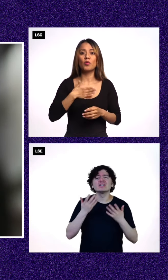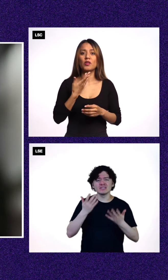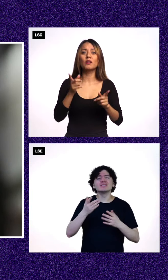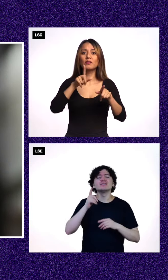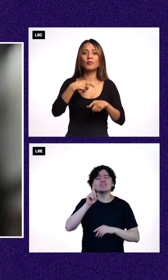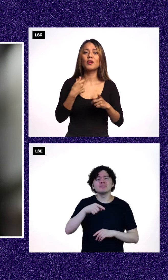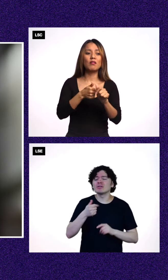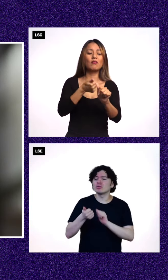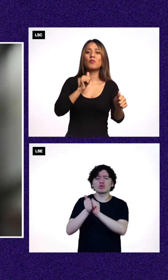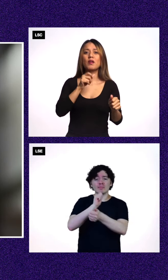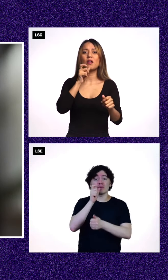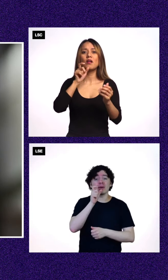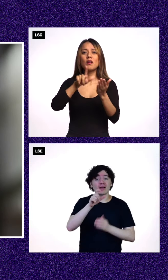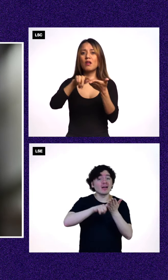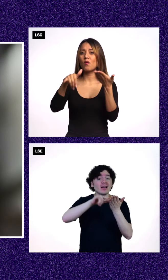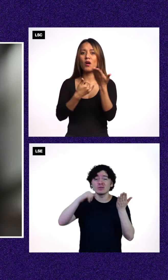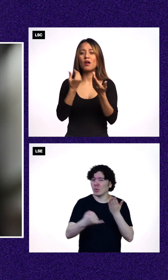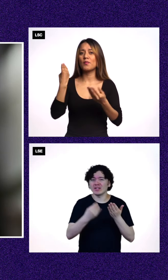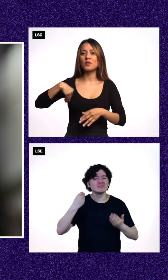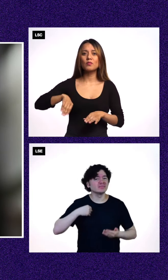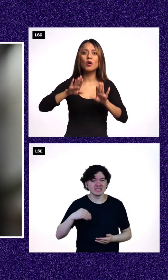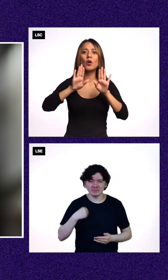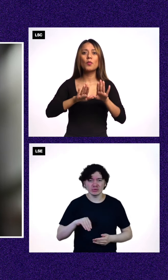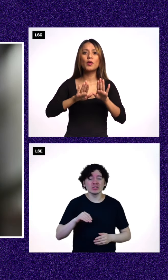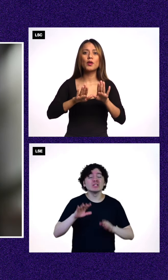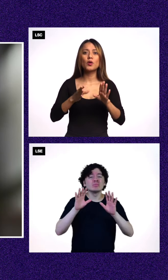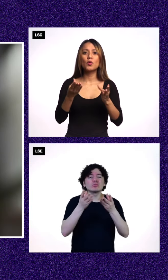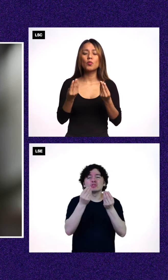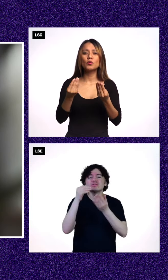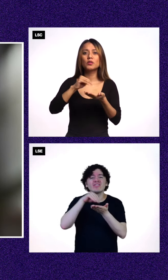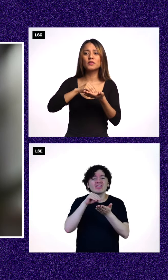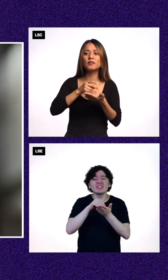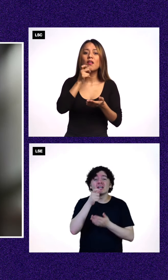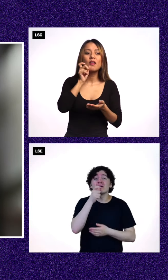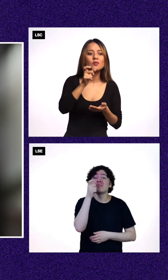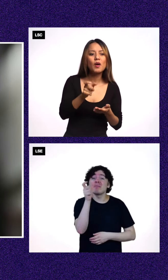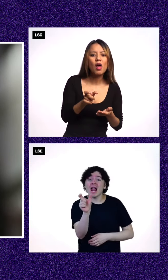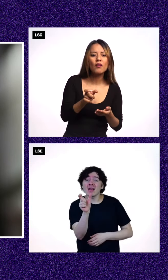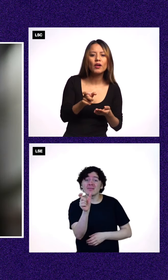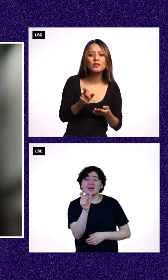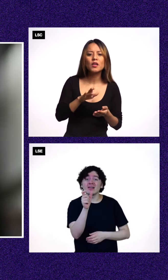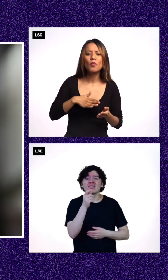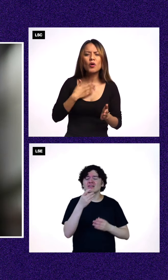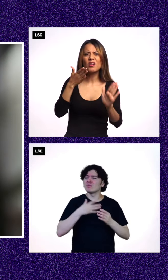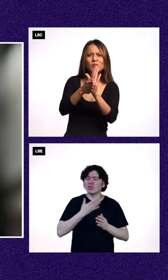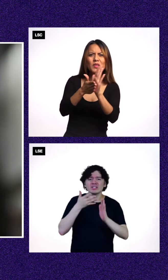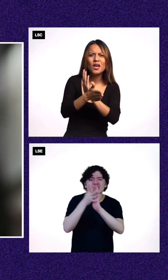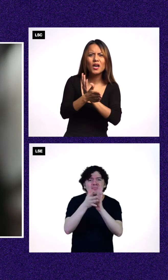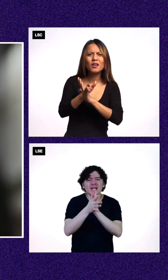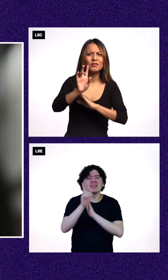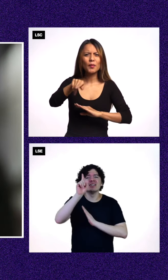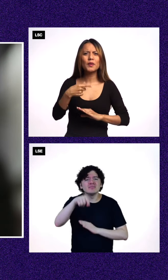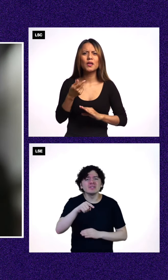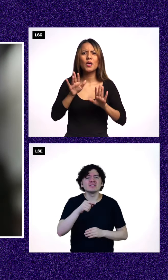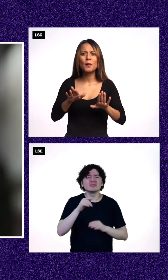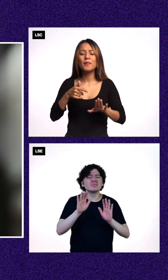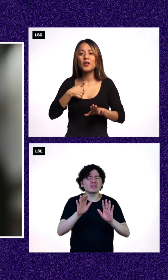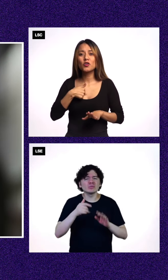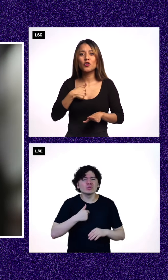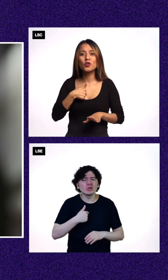alma estuviera en lugar de la mía. Yo podría hilvanar contra vuestras palabras y sobre vosotros mover mi cabeza, pero yo